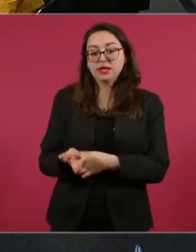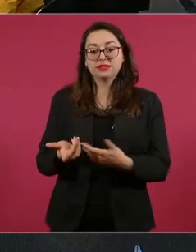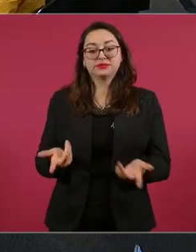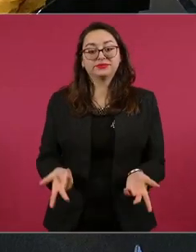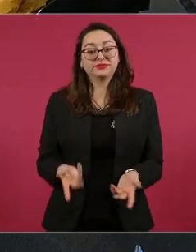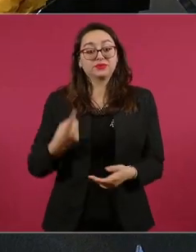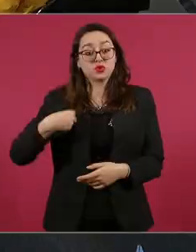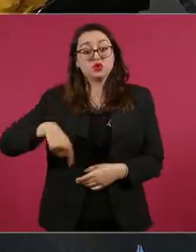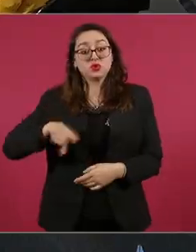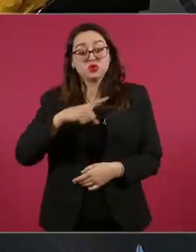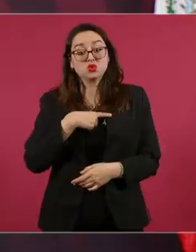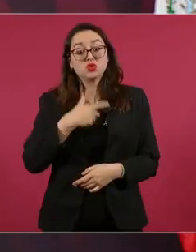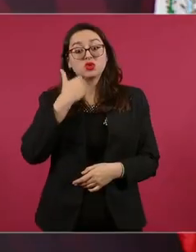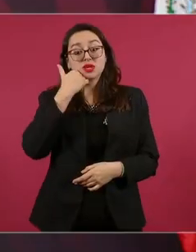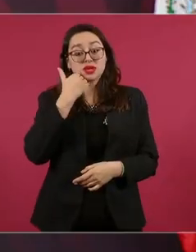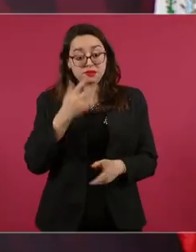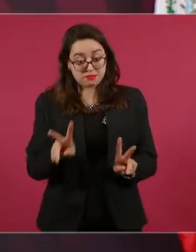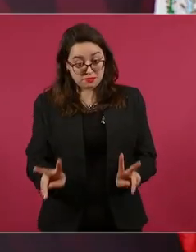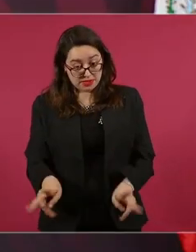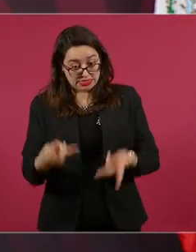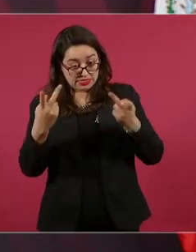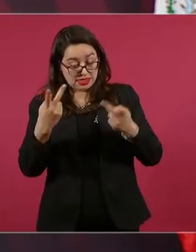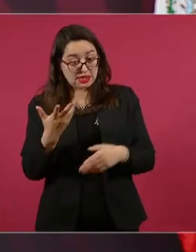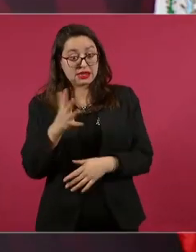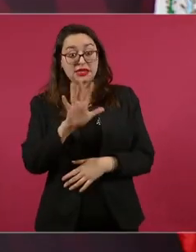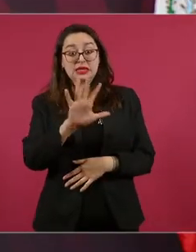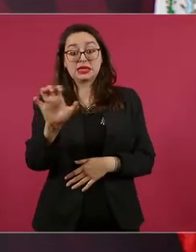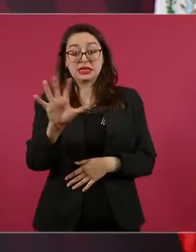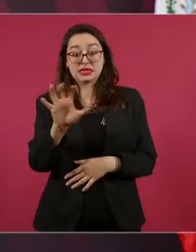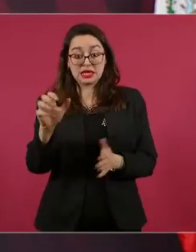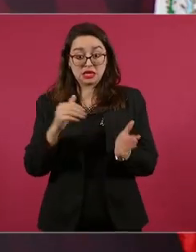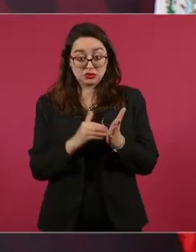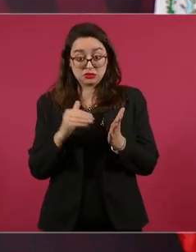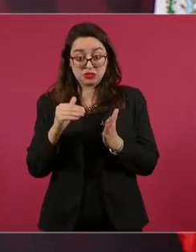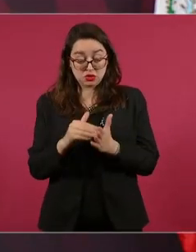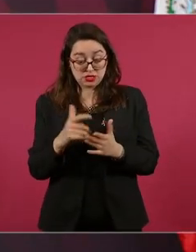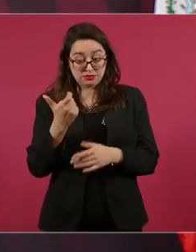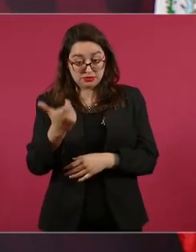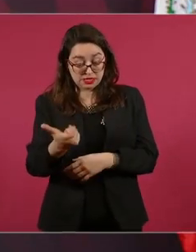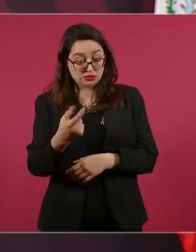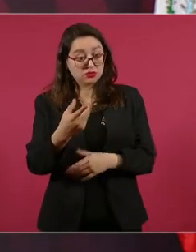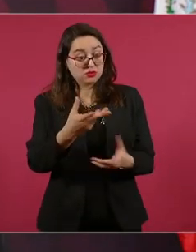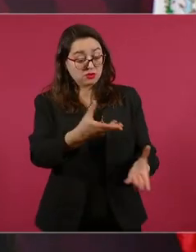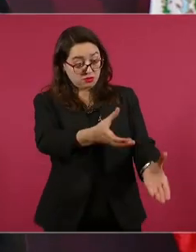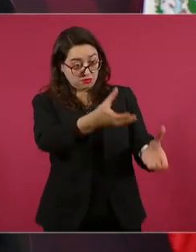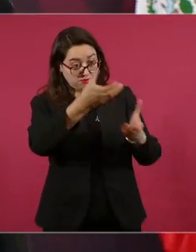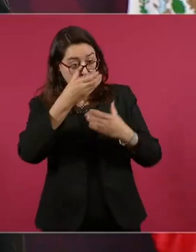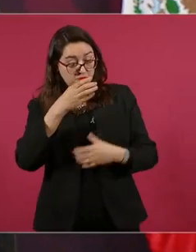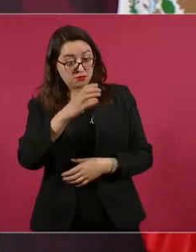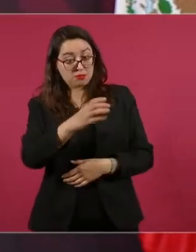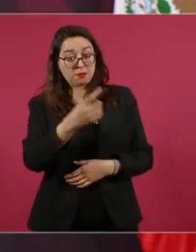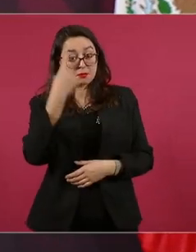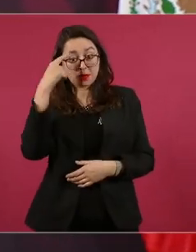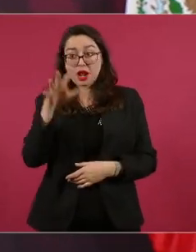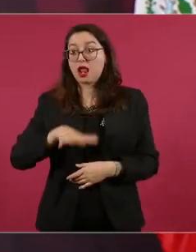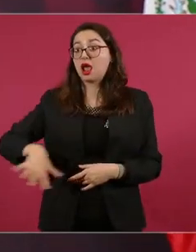utilizar para los uniformes escolares de todos los niños de